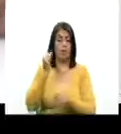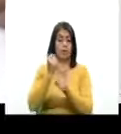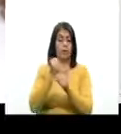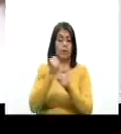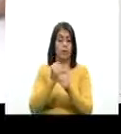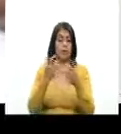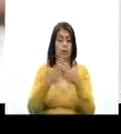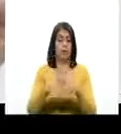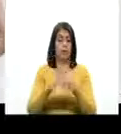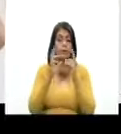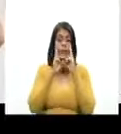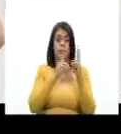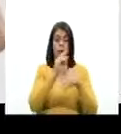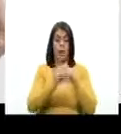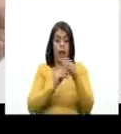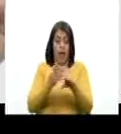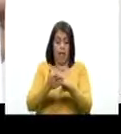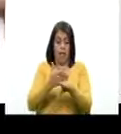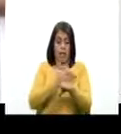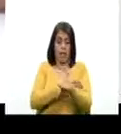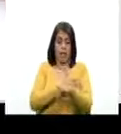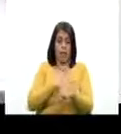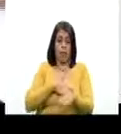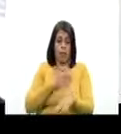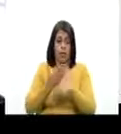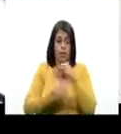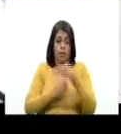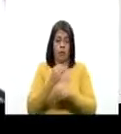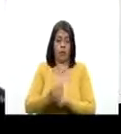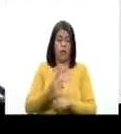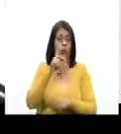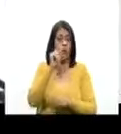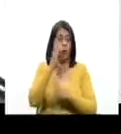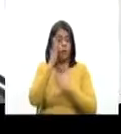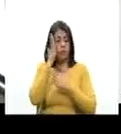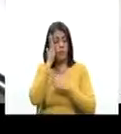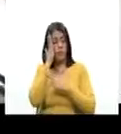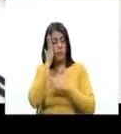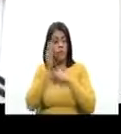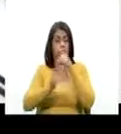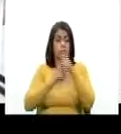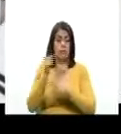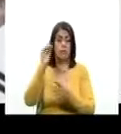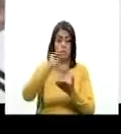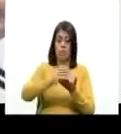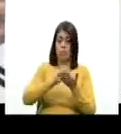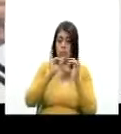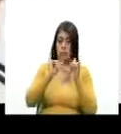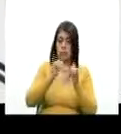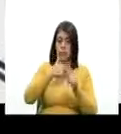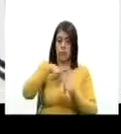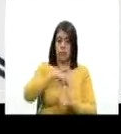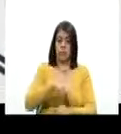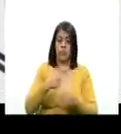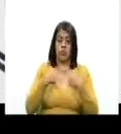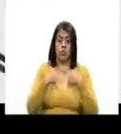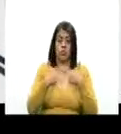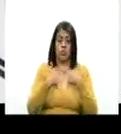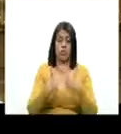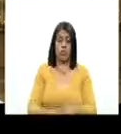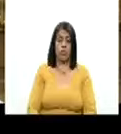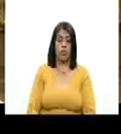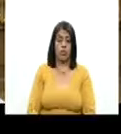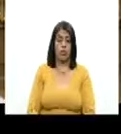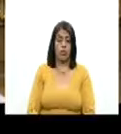por eso ustedes que están a tiempo, no duerman, porque van a aparecer lo mismo que nosotros.